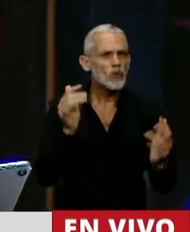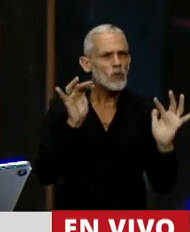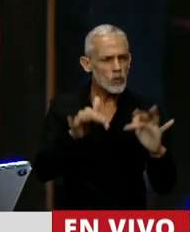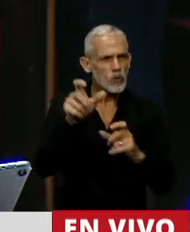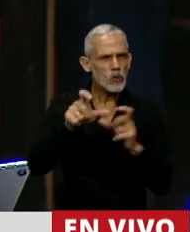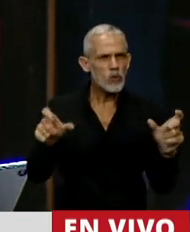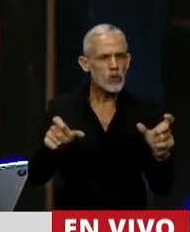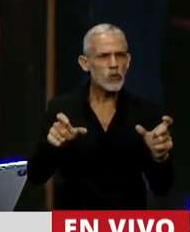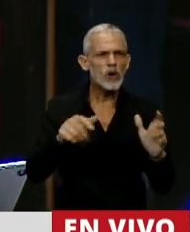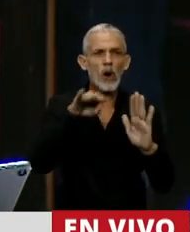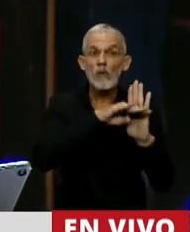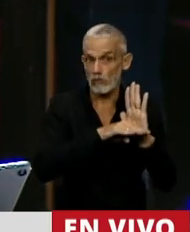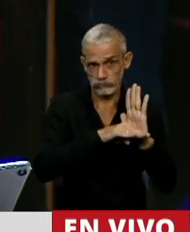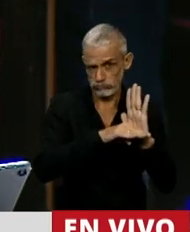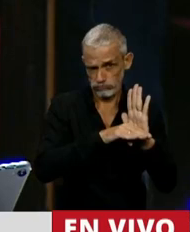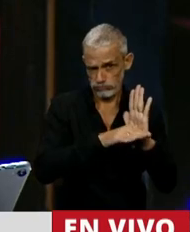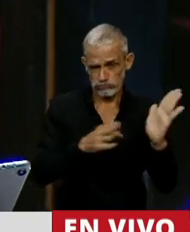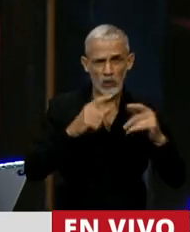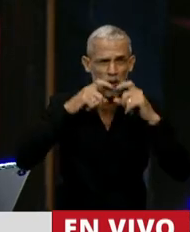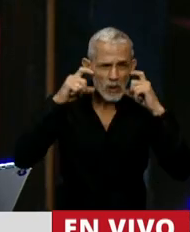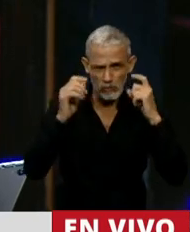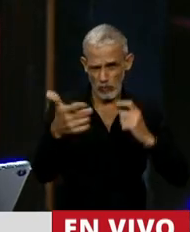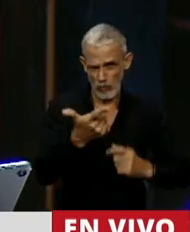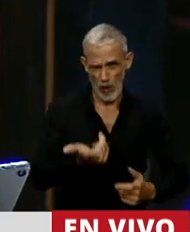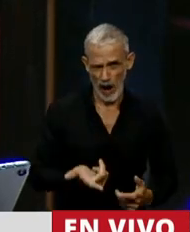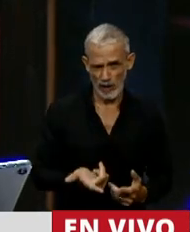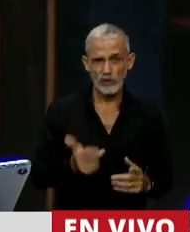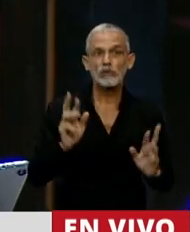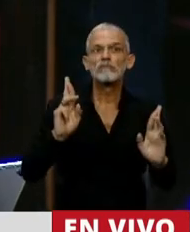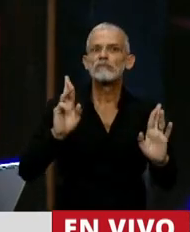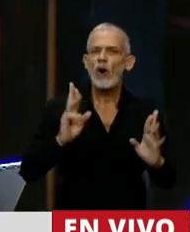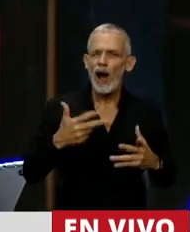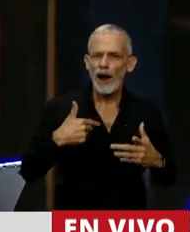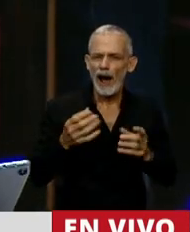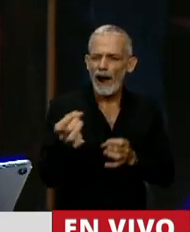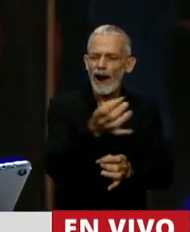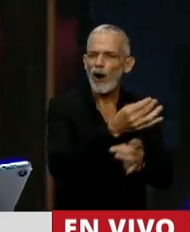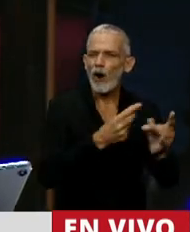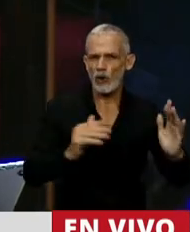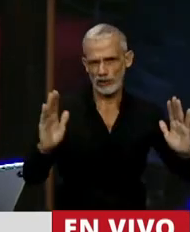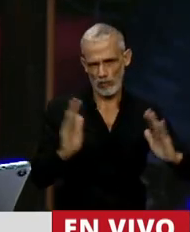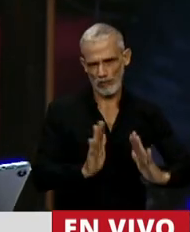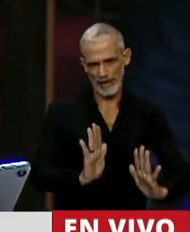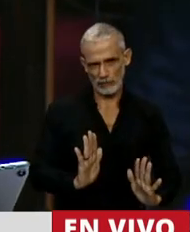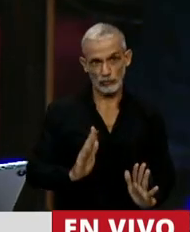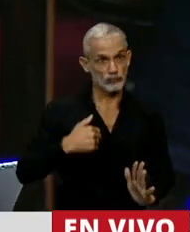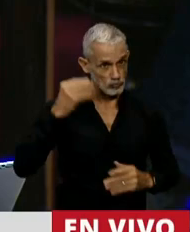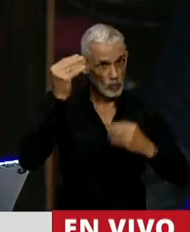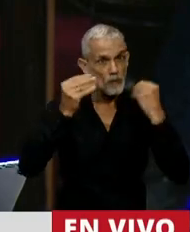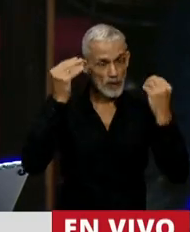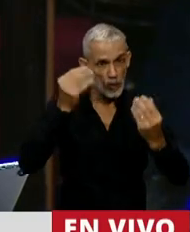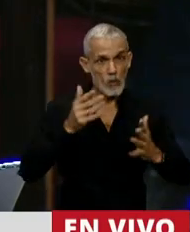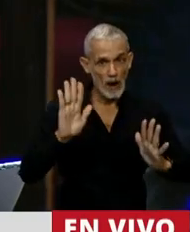y no se ha cumplido el protocolo, no tienen barbijo y espero que no haya mucho contagio. Realmente estoy